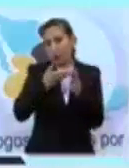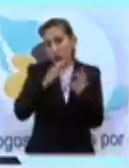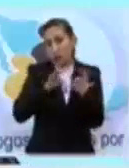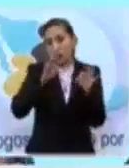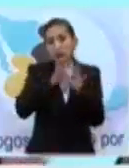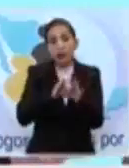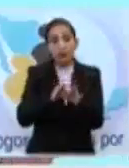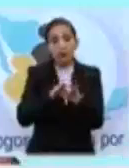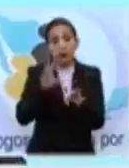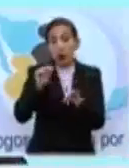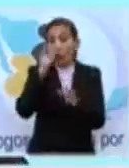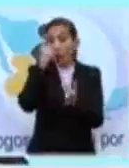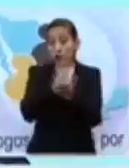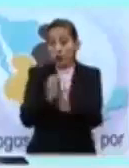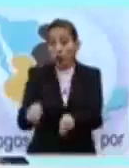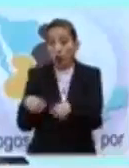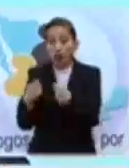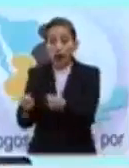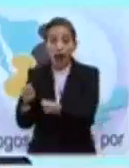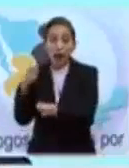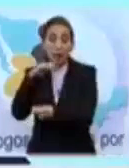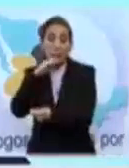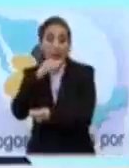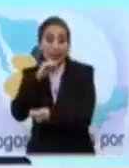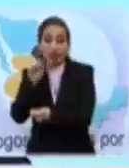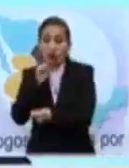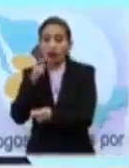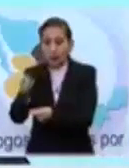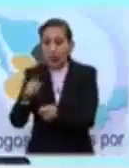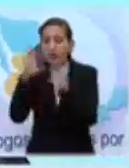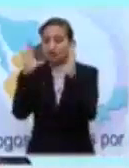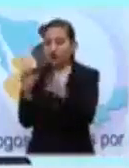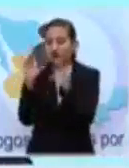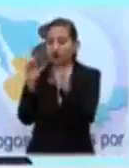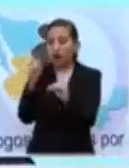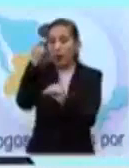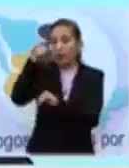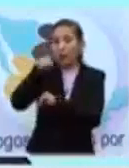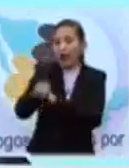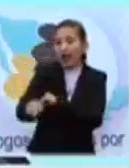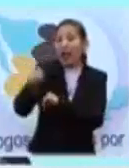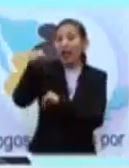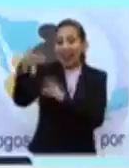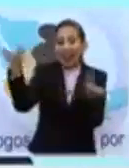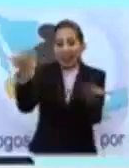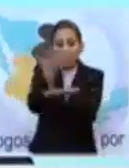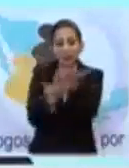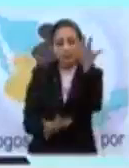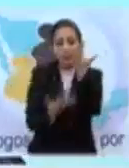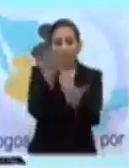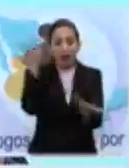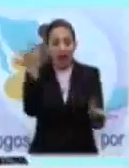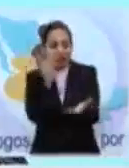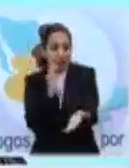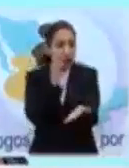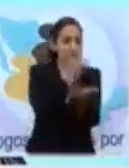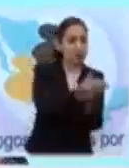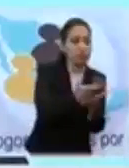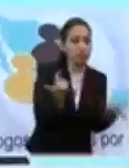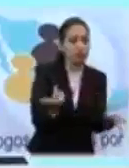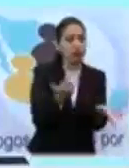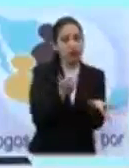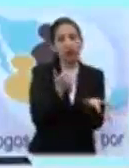era no nada más dar el pescado, sino dar los elementos para que el pescador pudiera pescar y